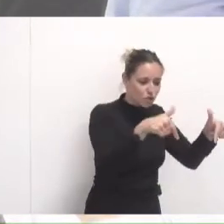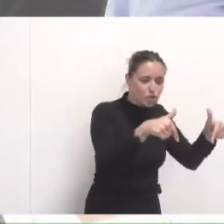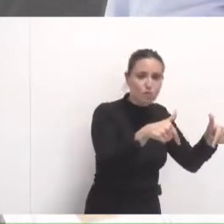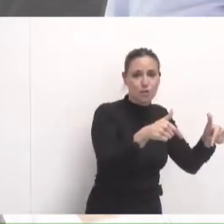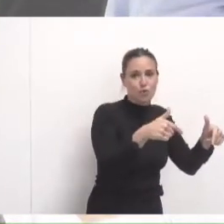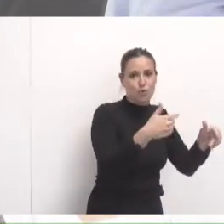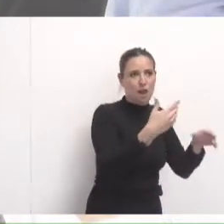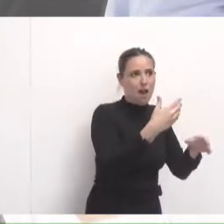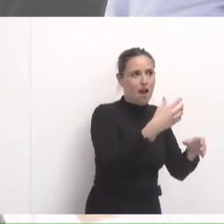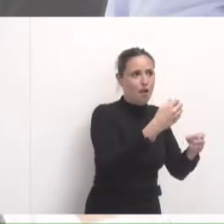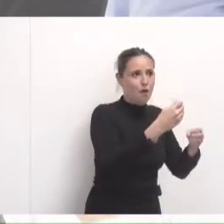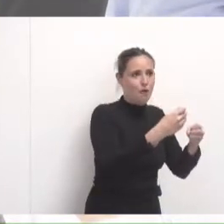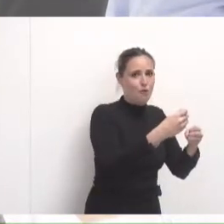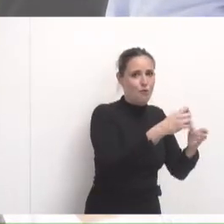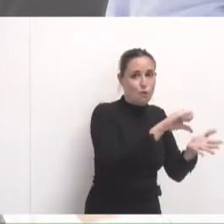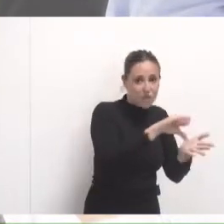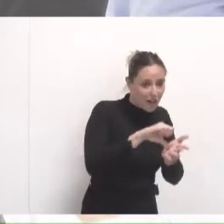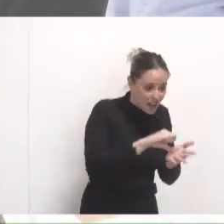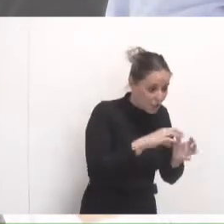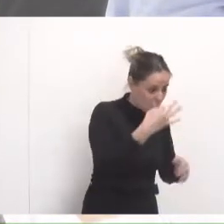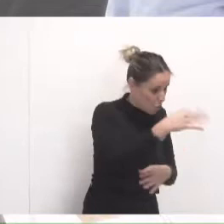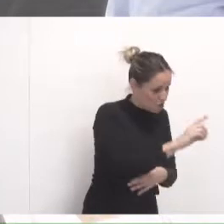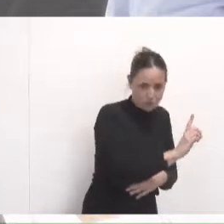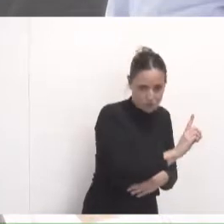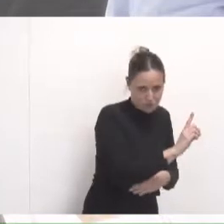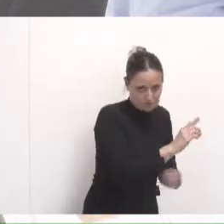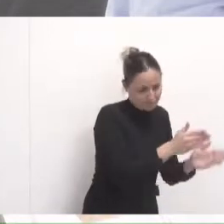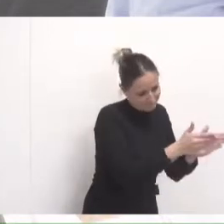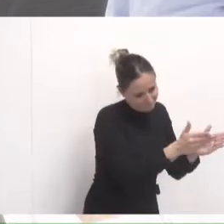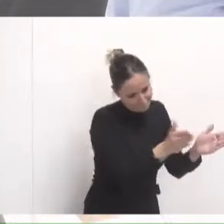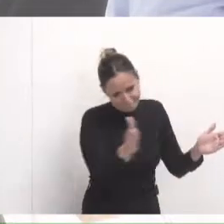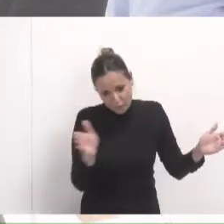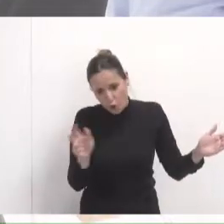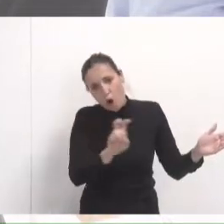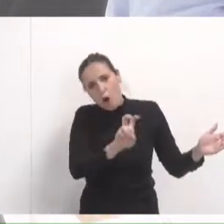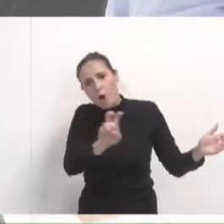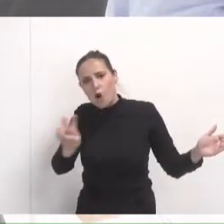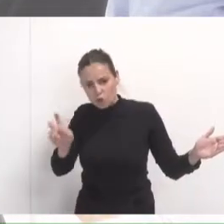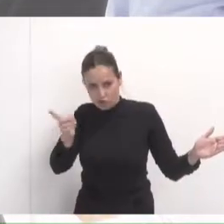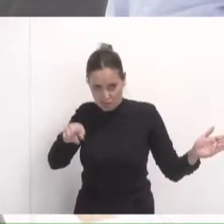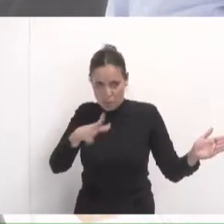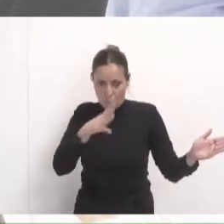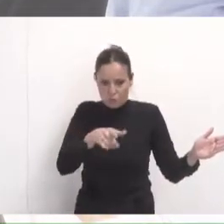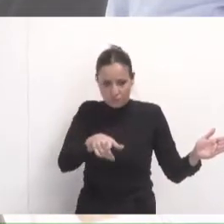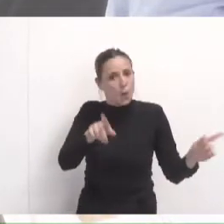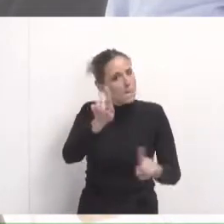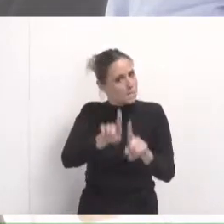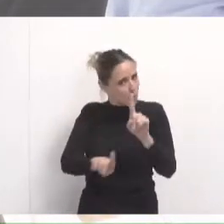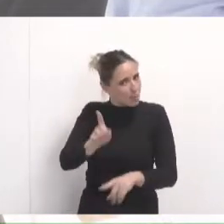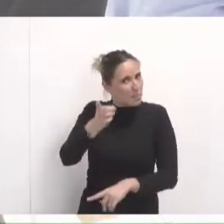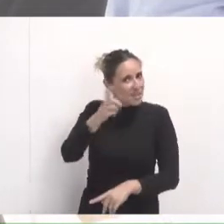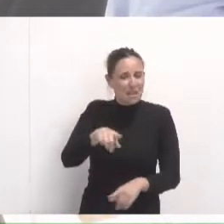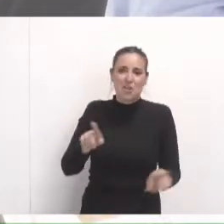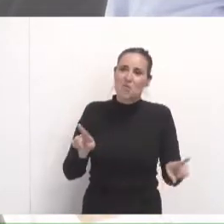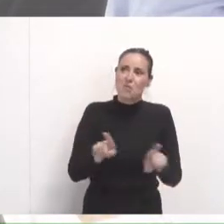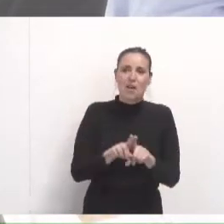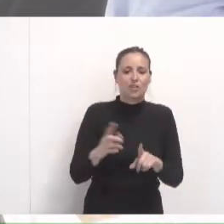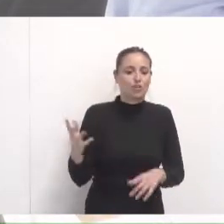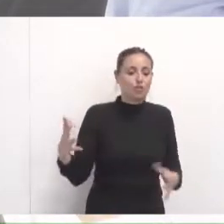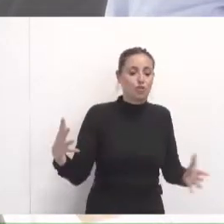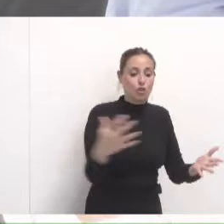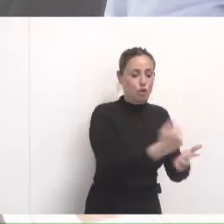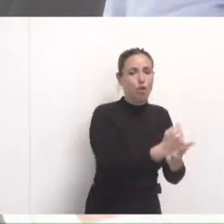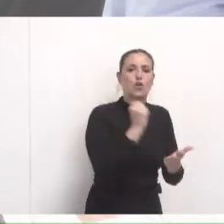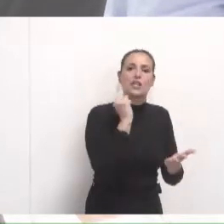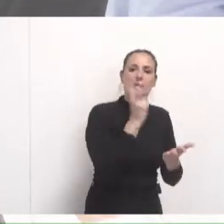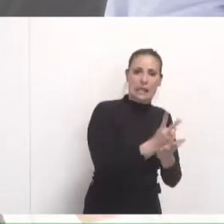trabajar en otros residuos, porque también, al fin y al cabo, son un problema, como digo, pero también un reto y una oportunidad que